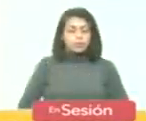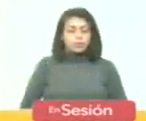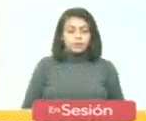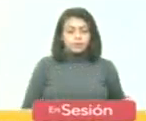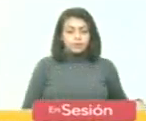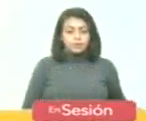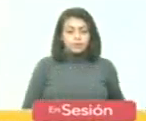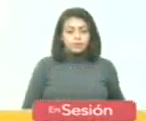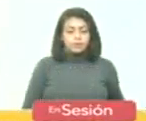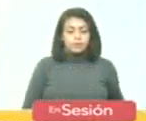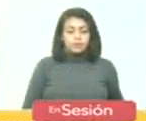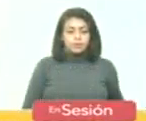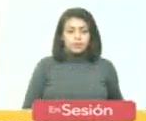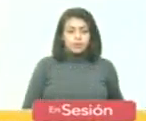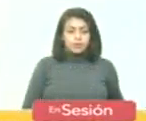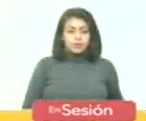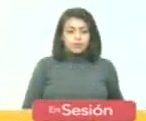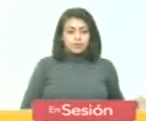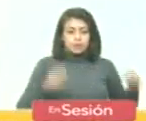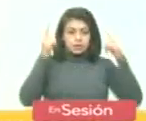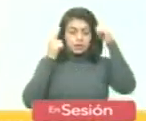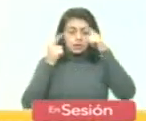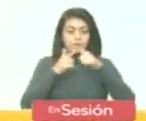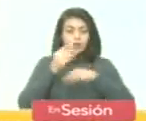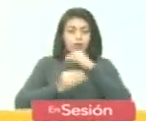Chávez, el comandante,